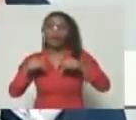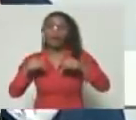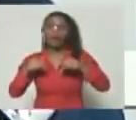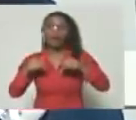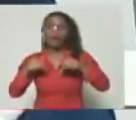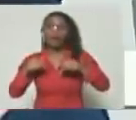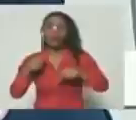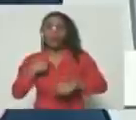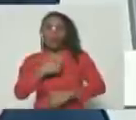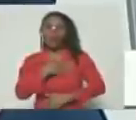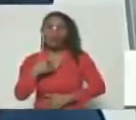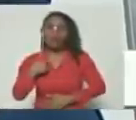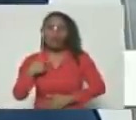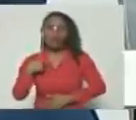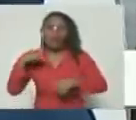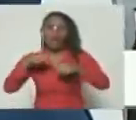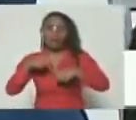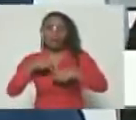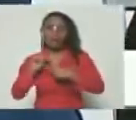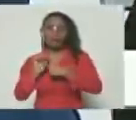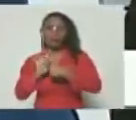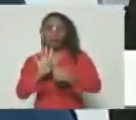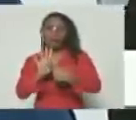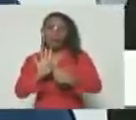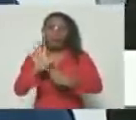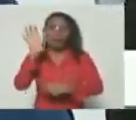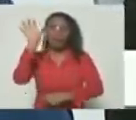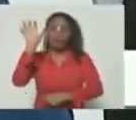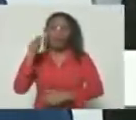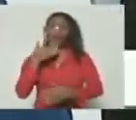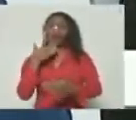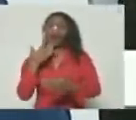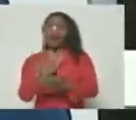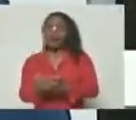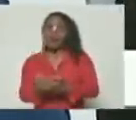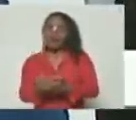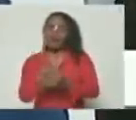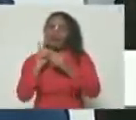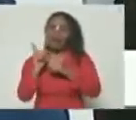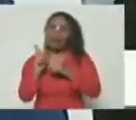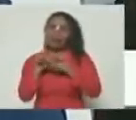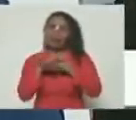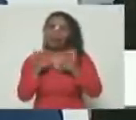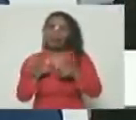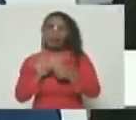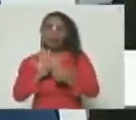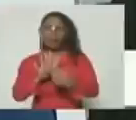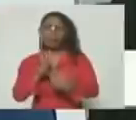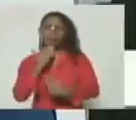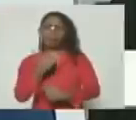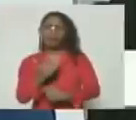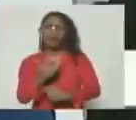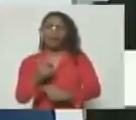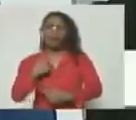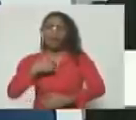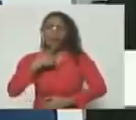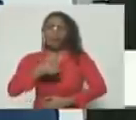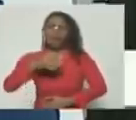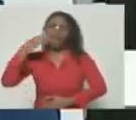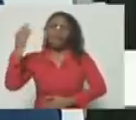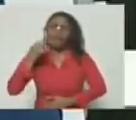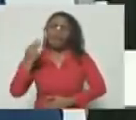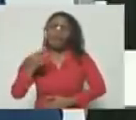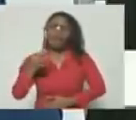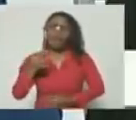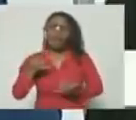y quiero decirlo ante el país, presidente, gracias además por este escenario que se nos permite. Por eso digo, la verdad es hija del